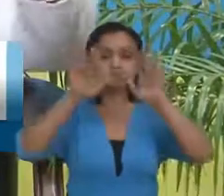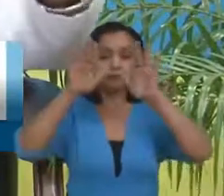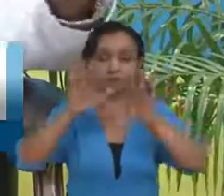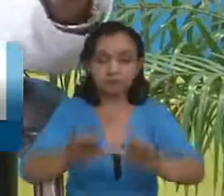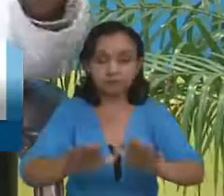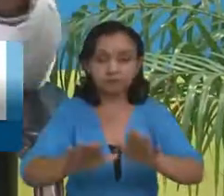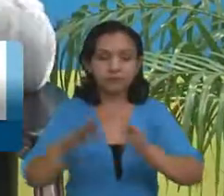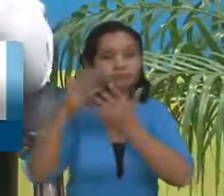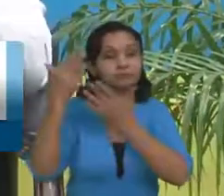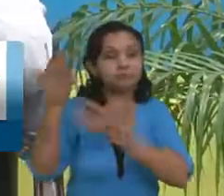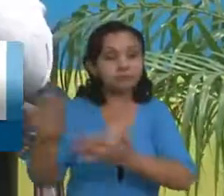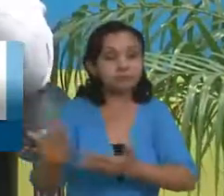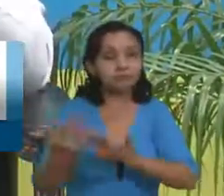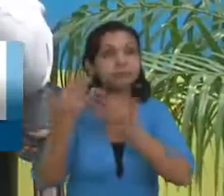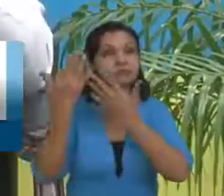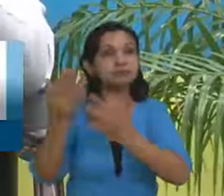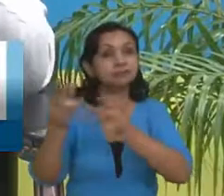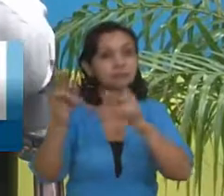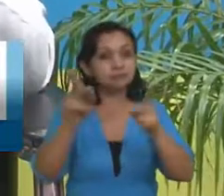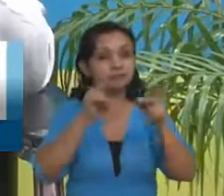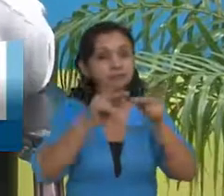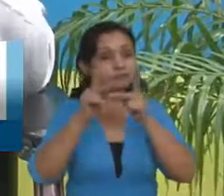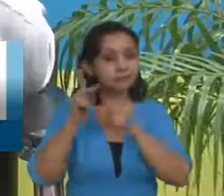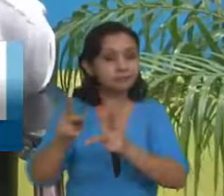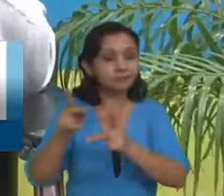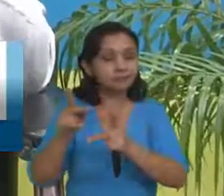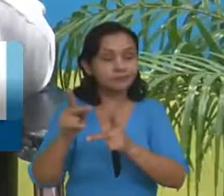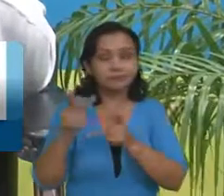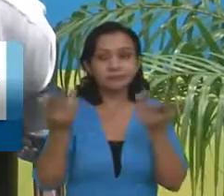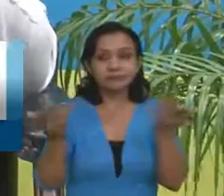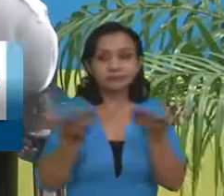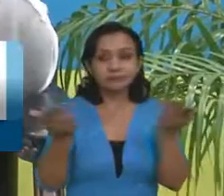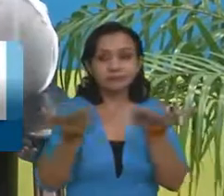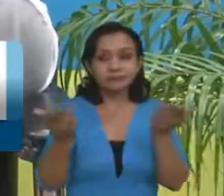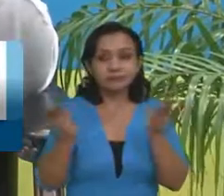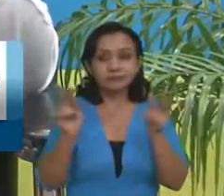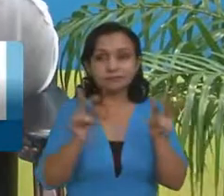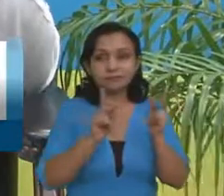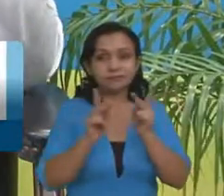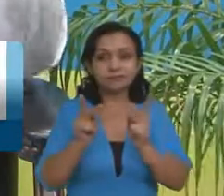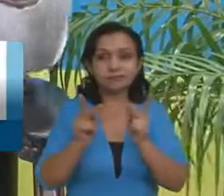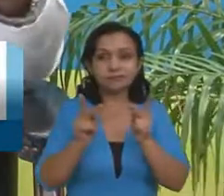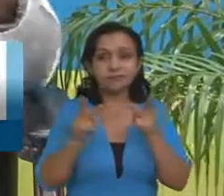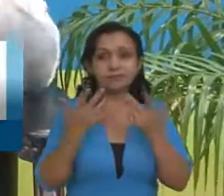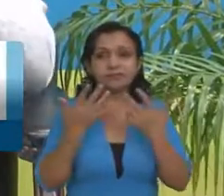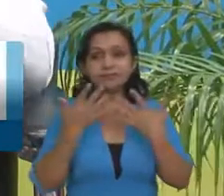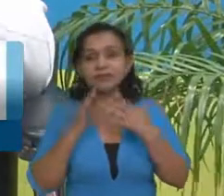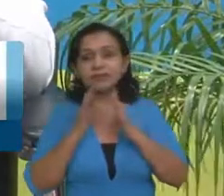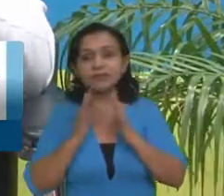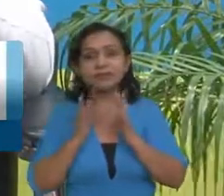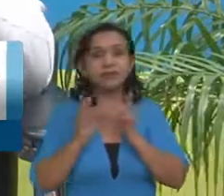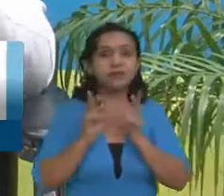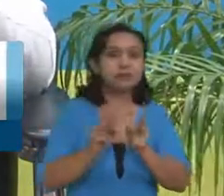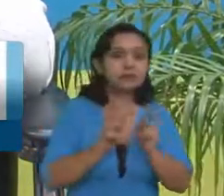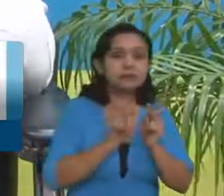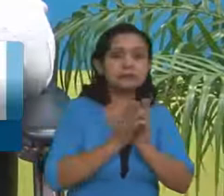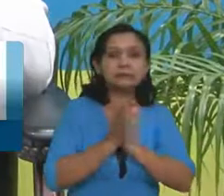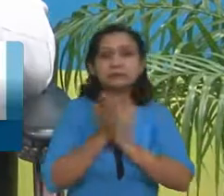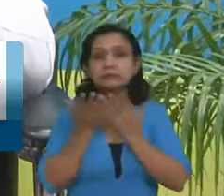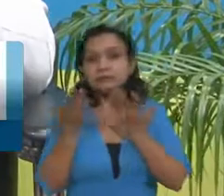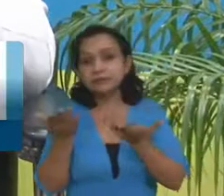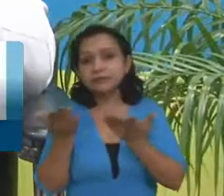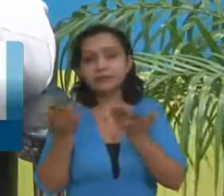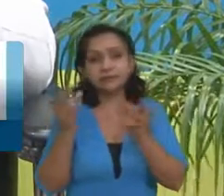la espera de los pacientes, ¿verdad?, que es algo que pone ansioso a los usuarios, ¿verdad?,